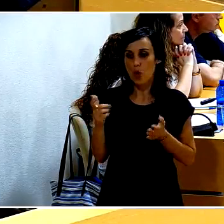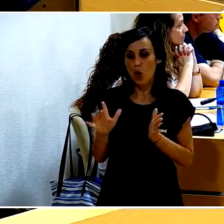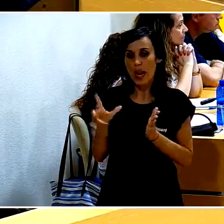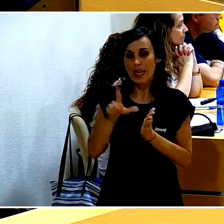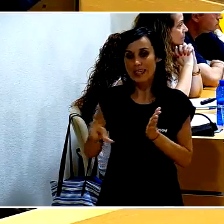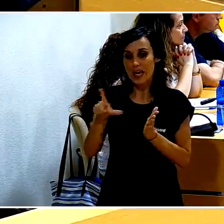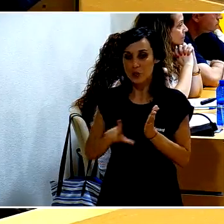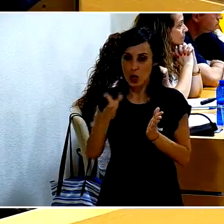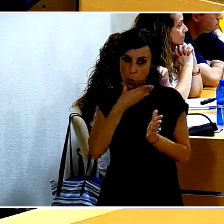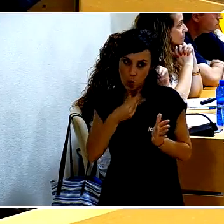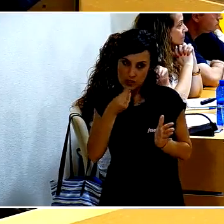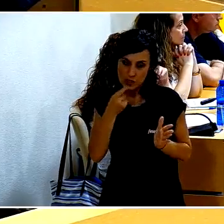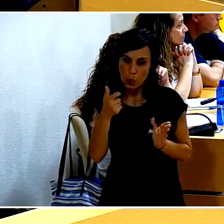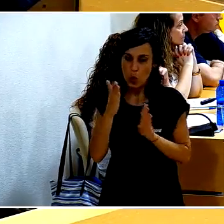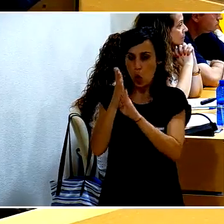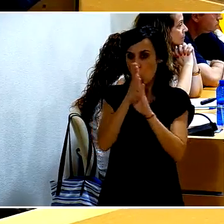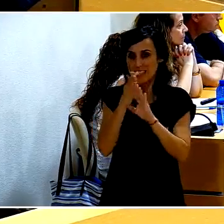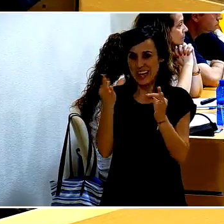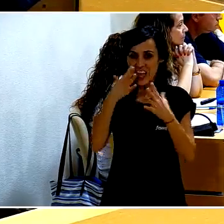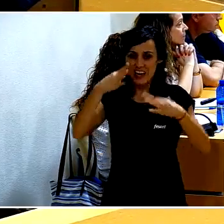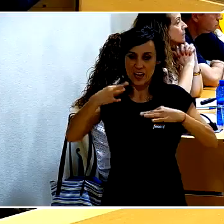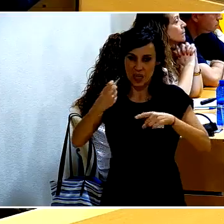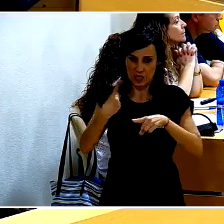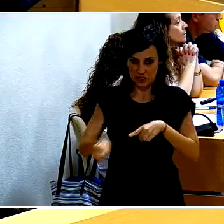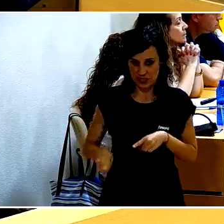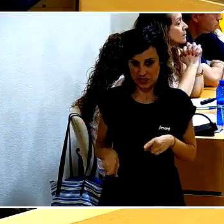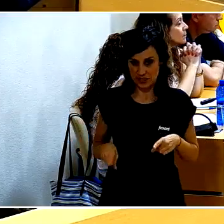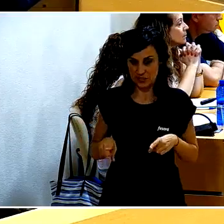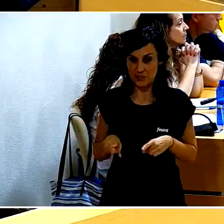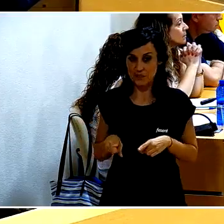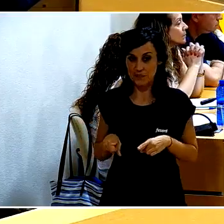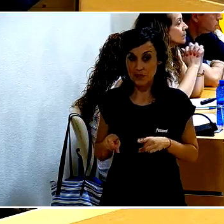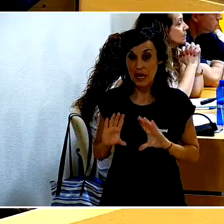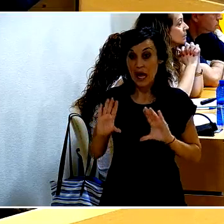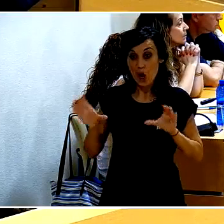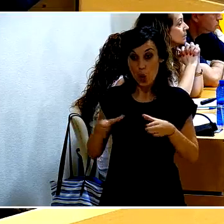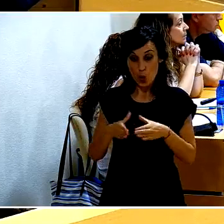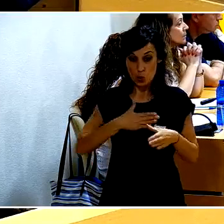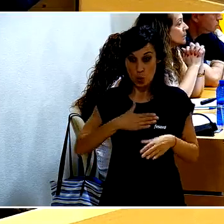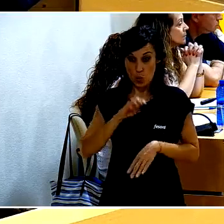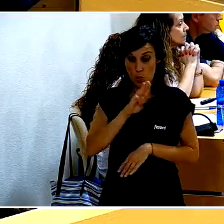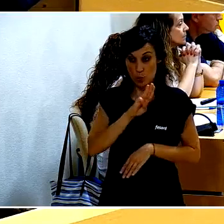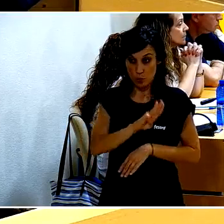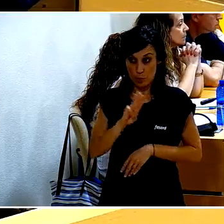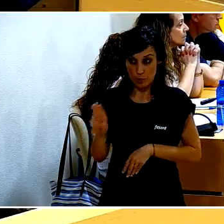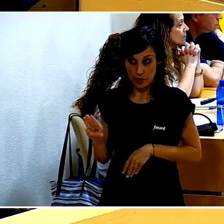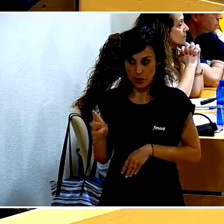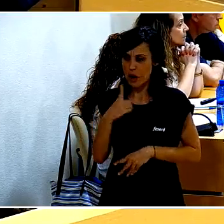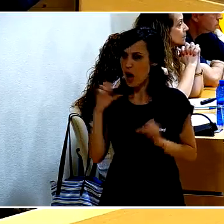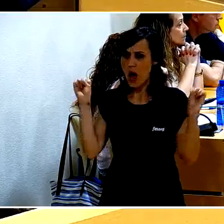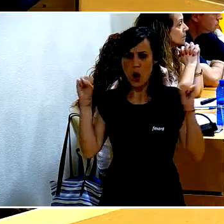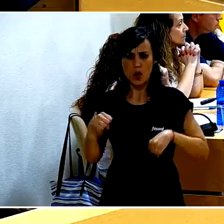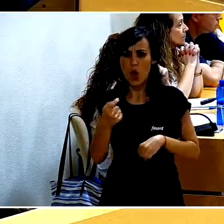bonita, ocultar realidades que son muy diferentes. Este grupo, el Grupo Popular, está de acuerdo